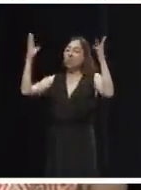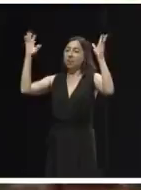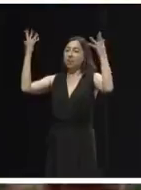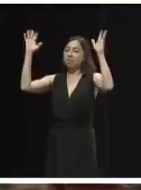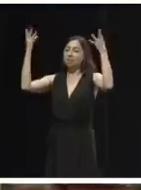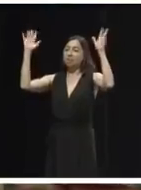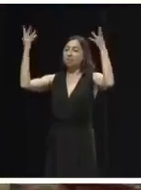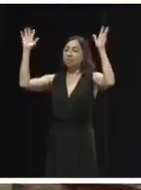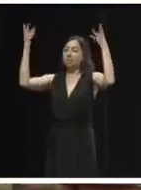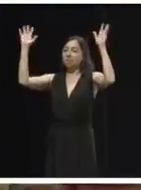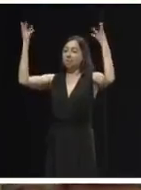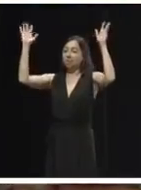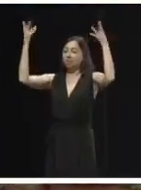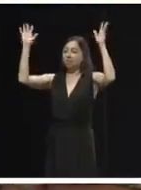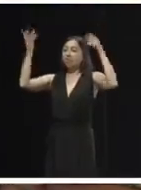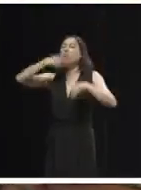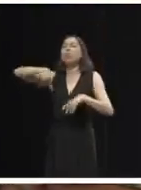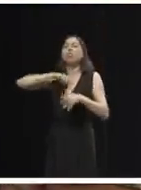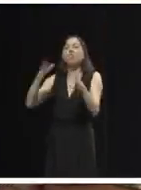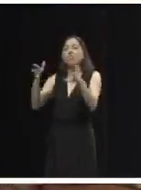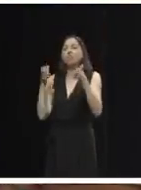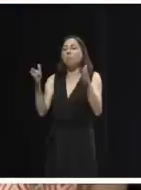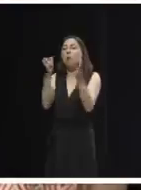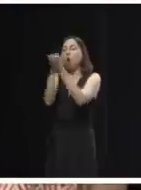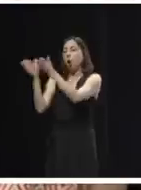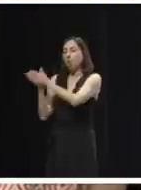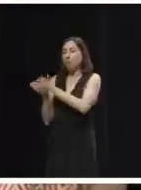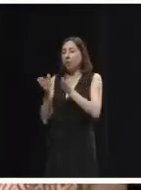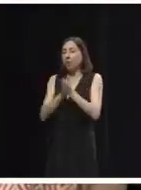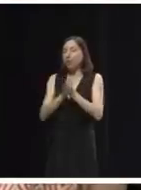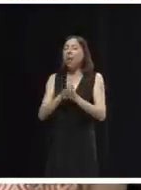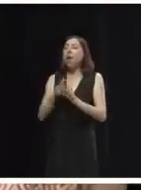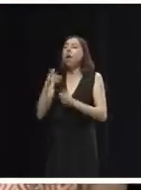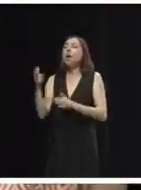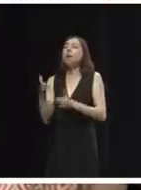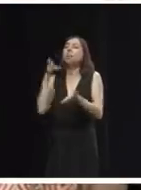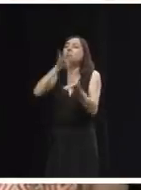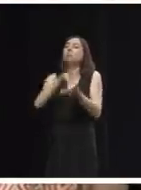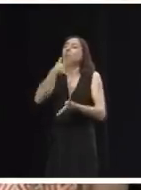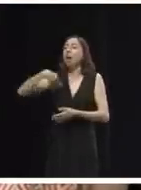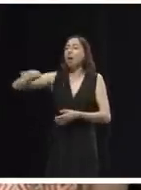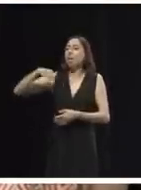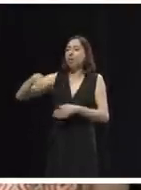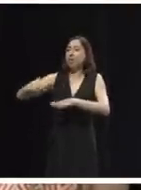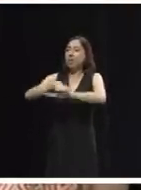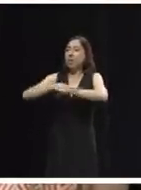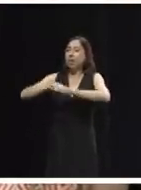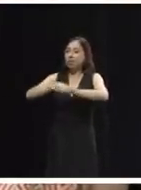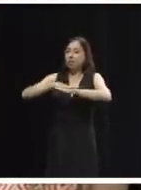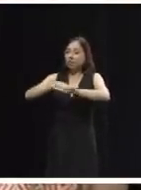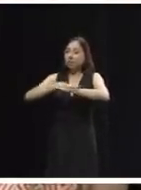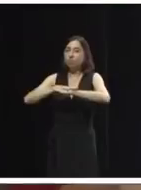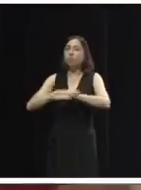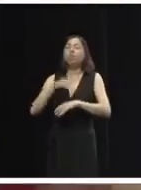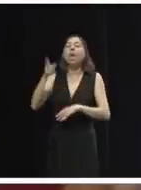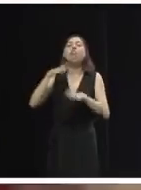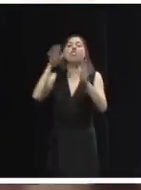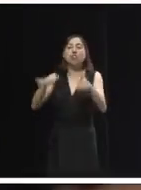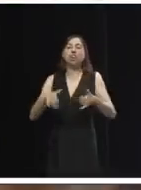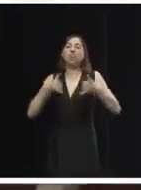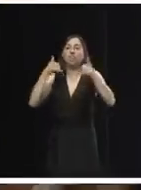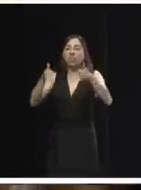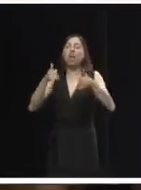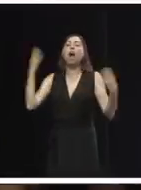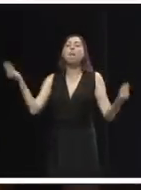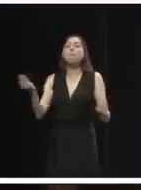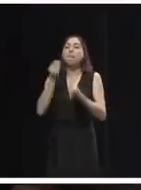vida! ¡Venceremos, compañeros! Y será presidenta de gobierno por primera vez en la historia democrática Yolanda Díaz, la